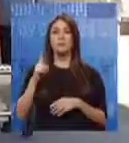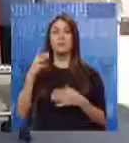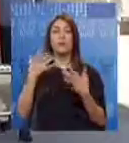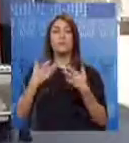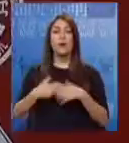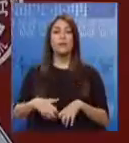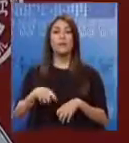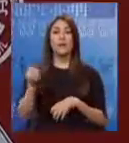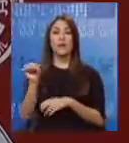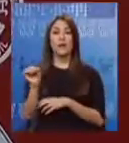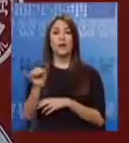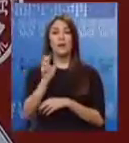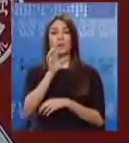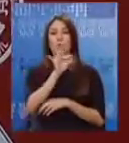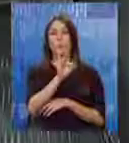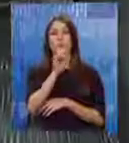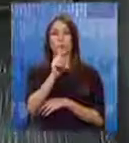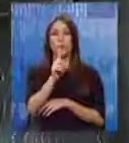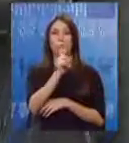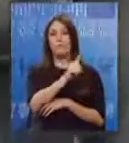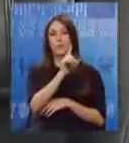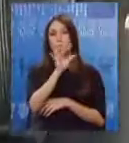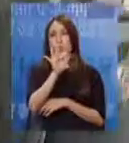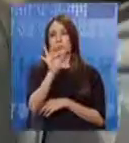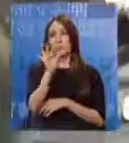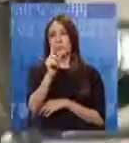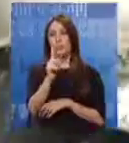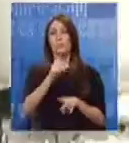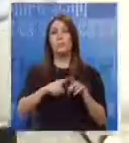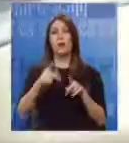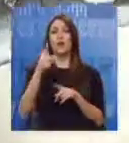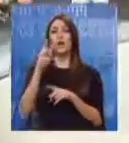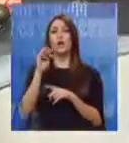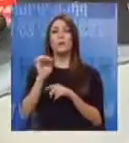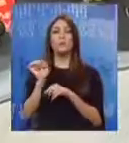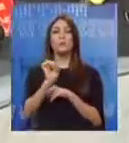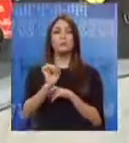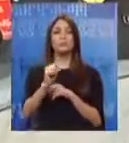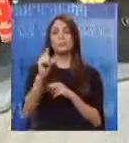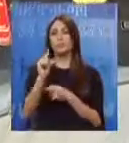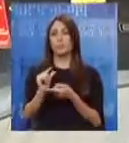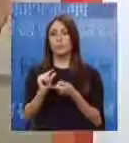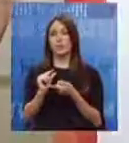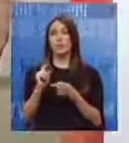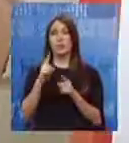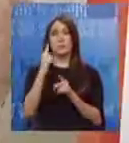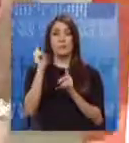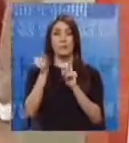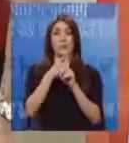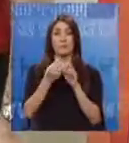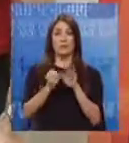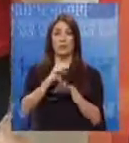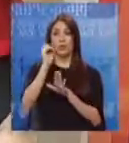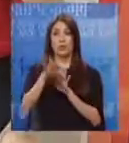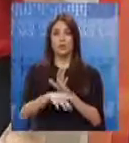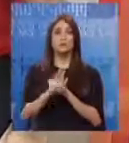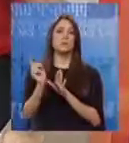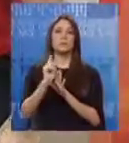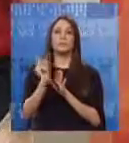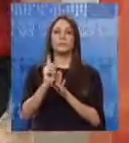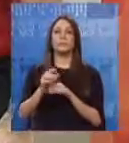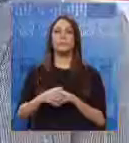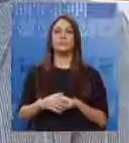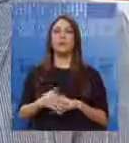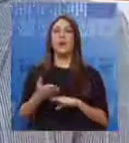del automotor es del 91, pero tiene pocos kilómetros de recorrido. No es la primera donación que realiza esta empresa